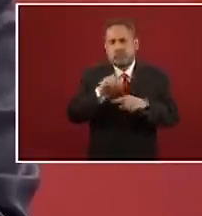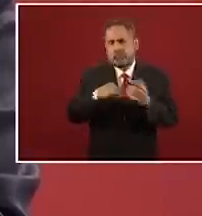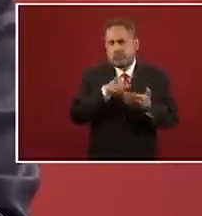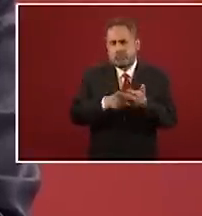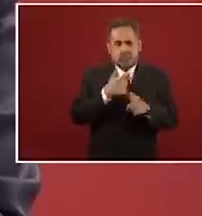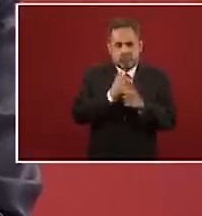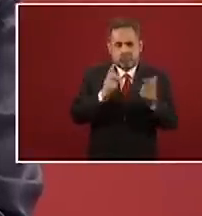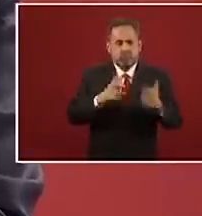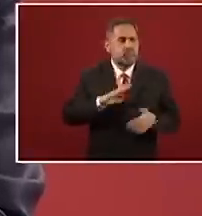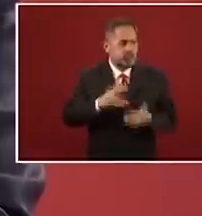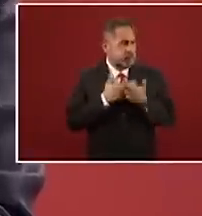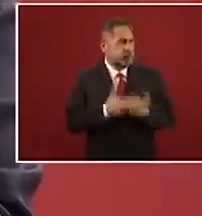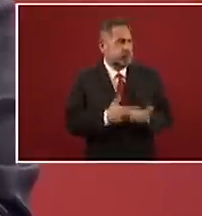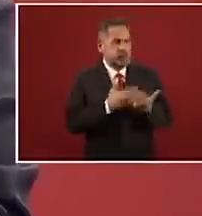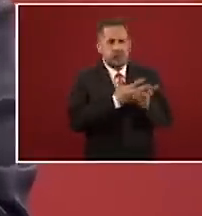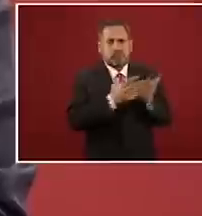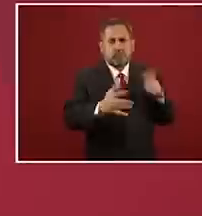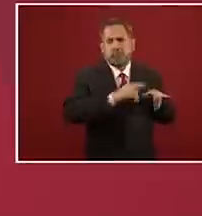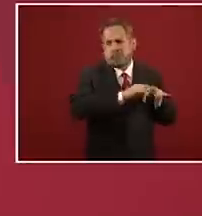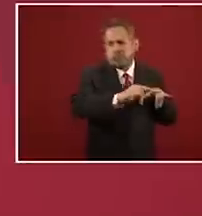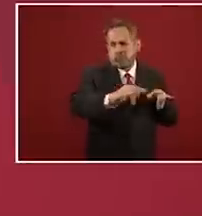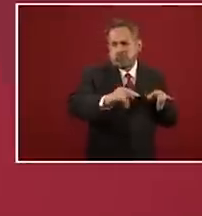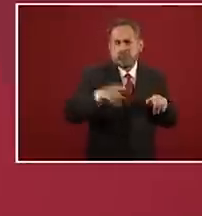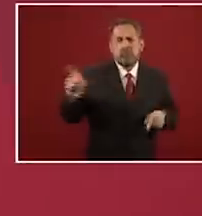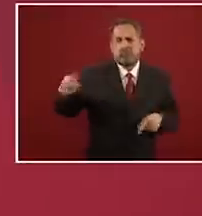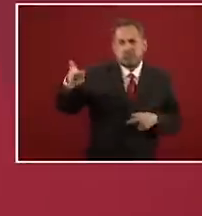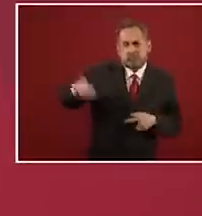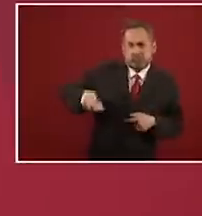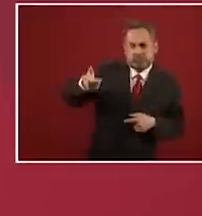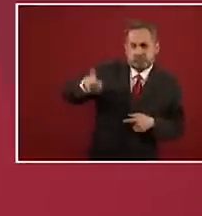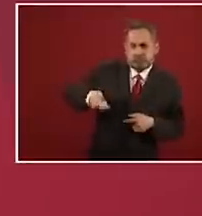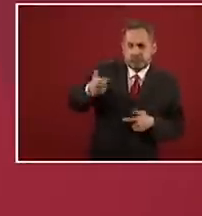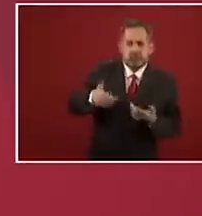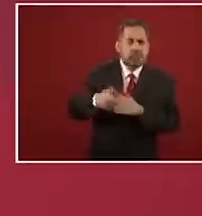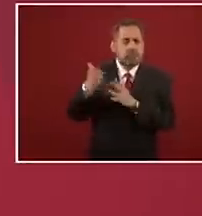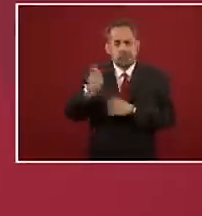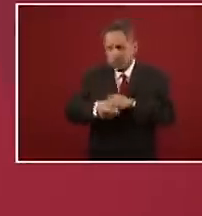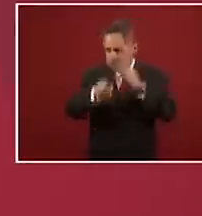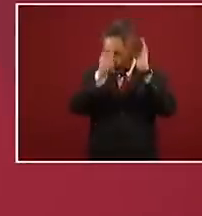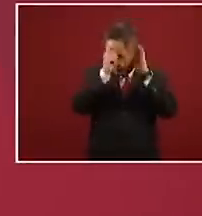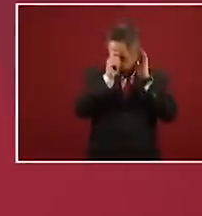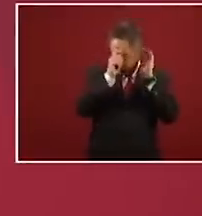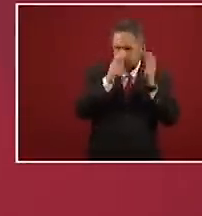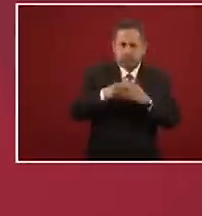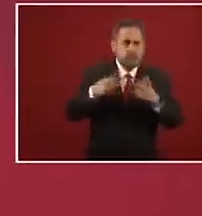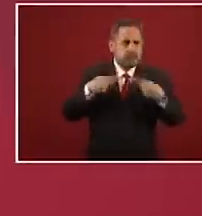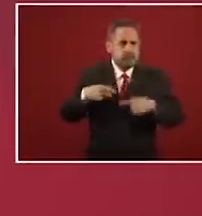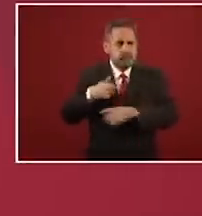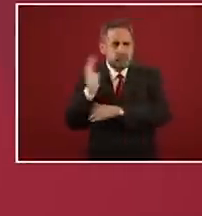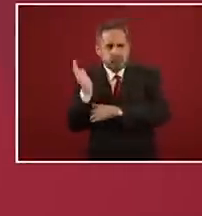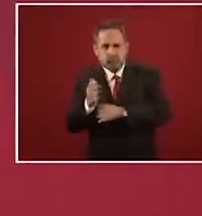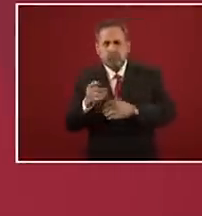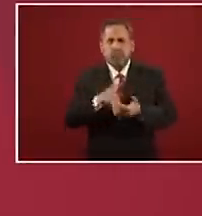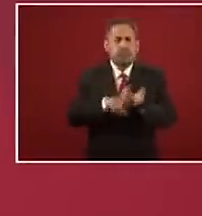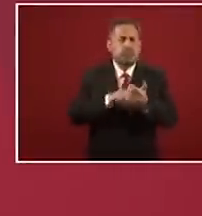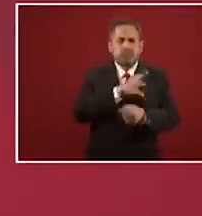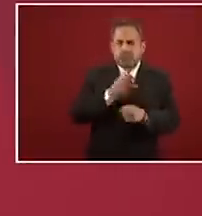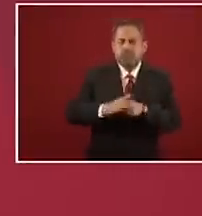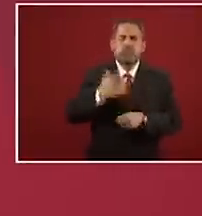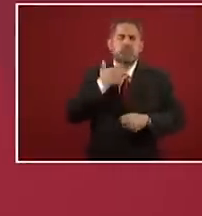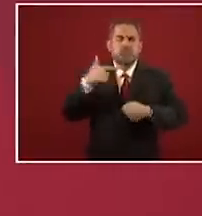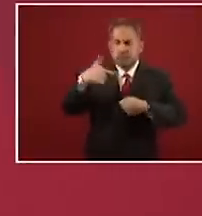hay espacio, y desde luego el pago de pilotos, de personal,